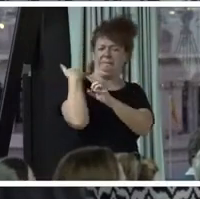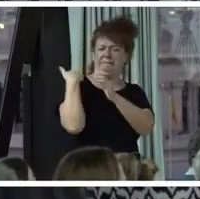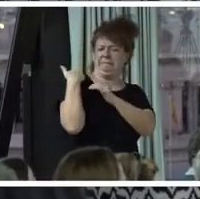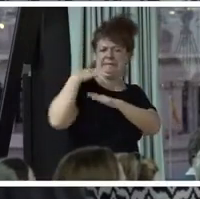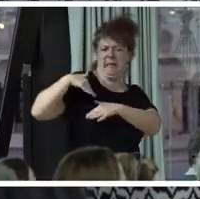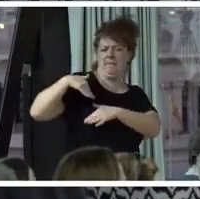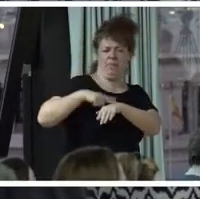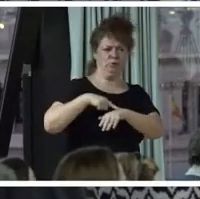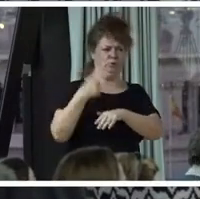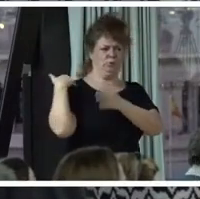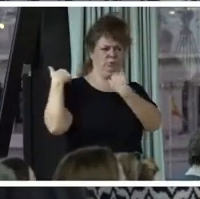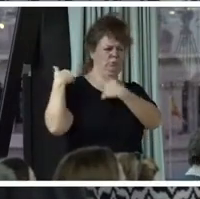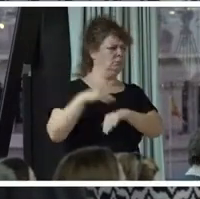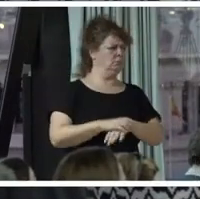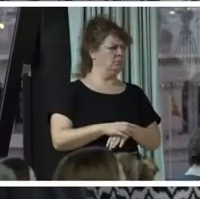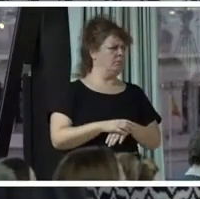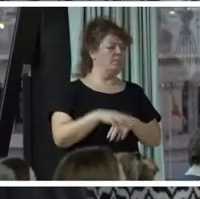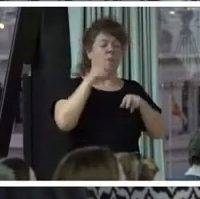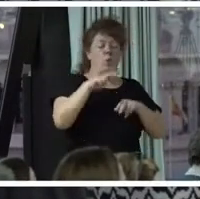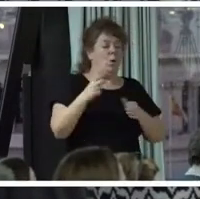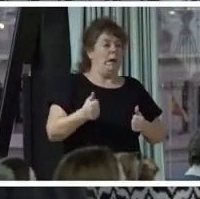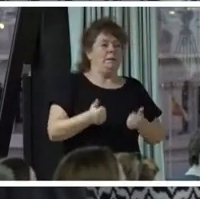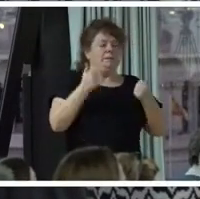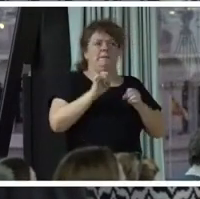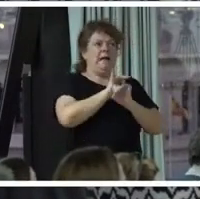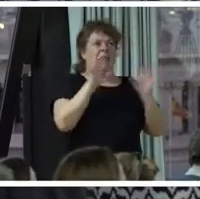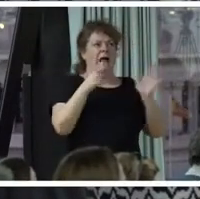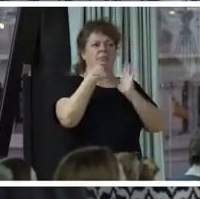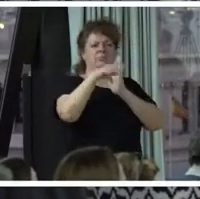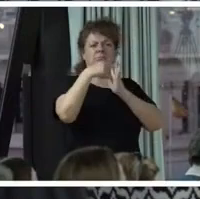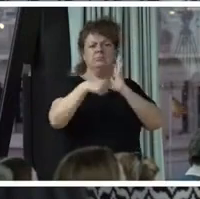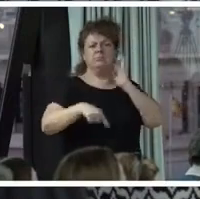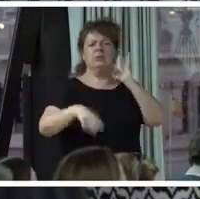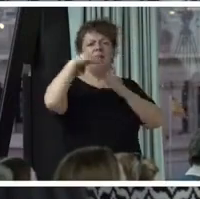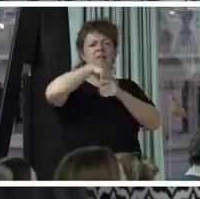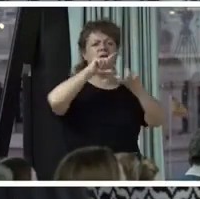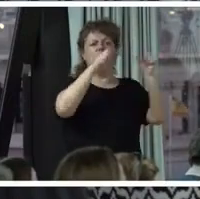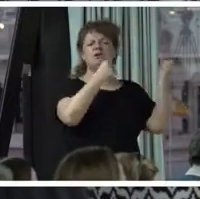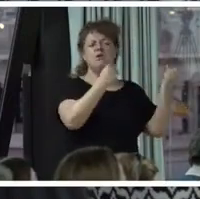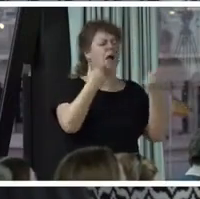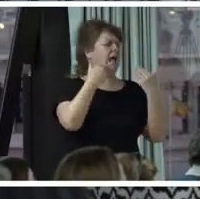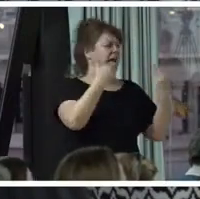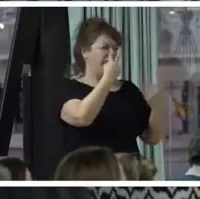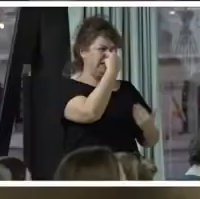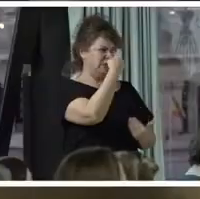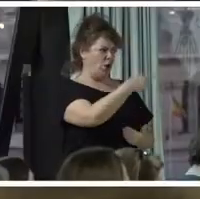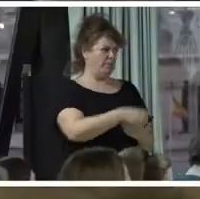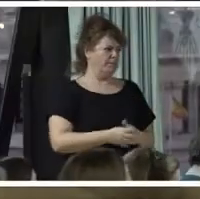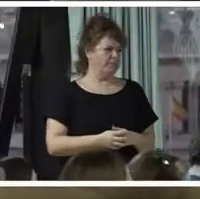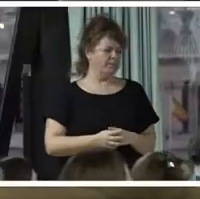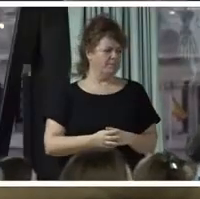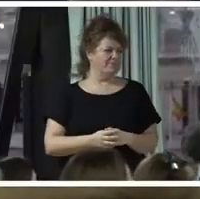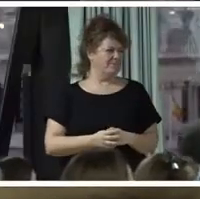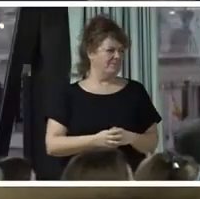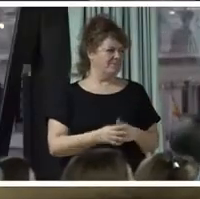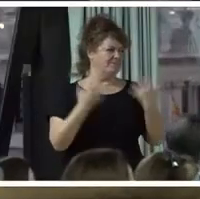últimos tiempos Creo que nunca nadie había hablado con esa Claridad desde las instituciones yone Muchísimas gracias